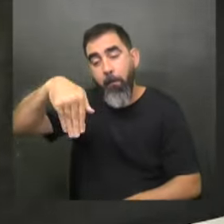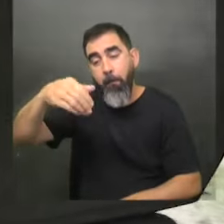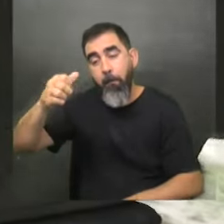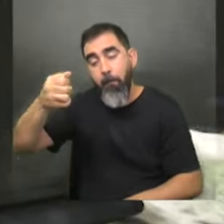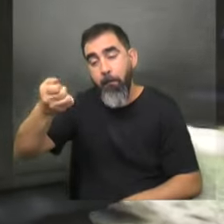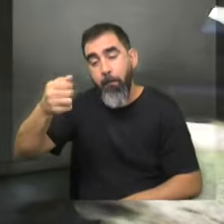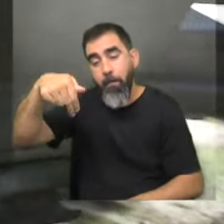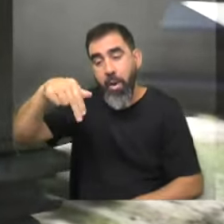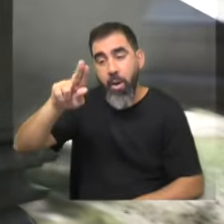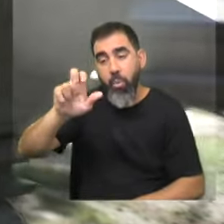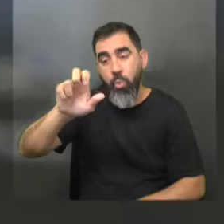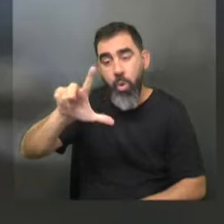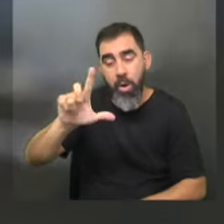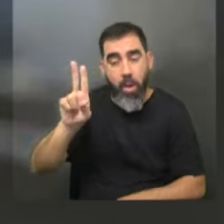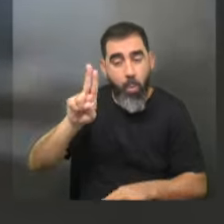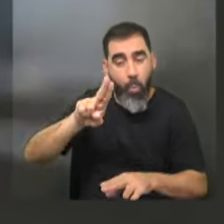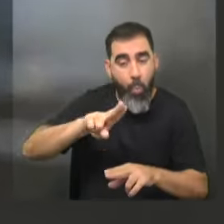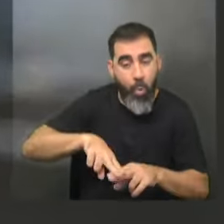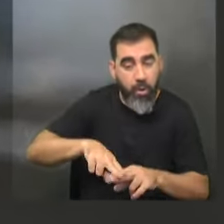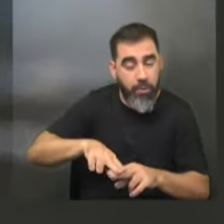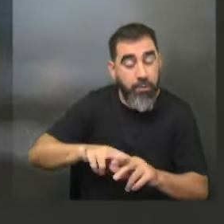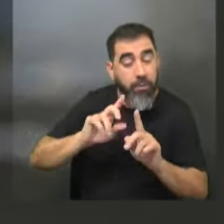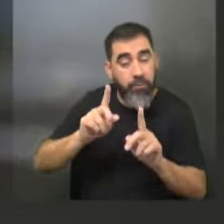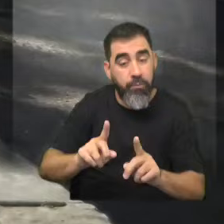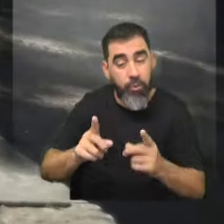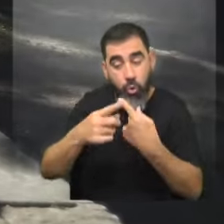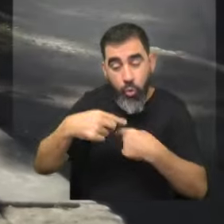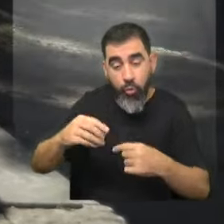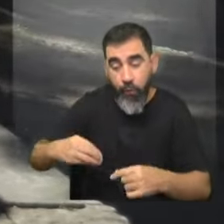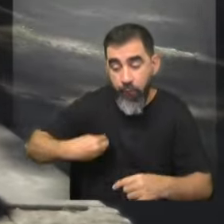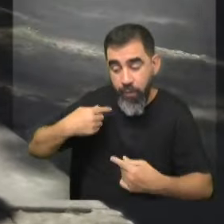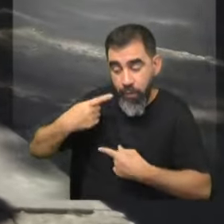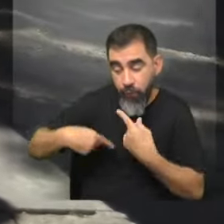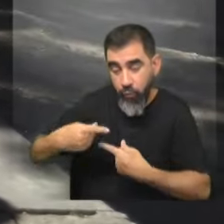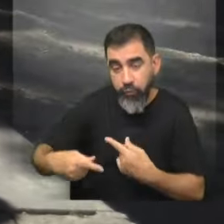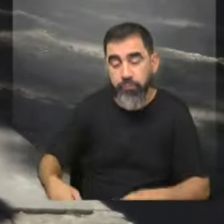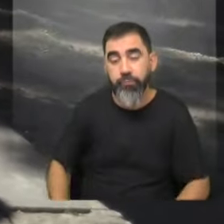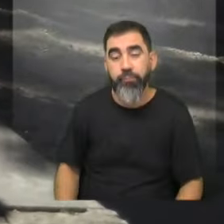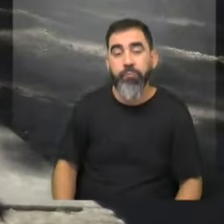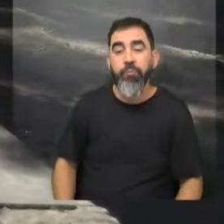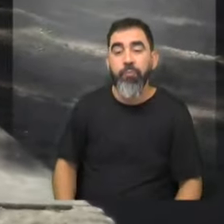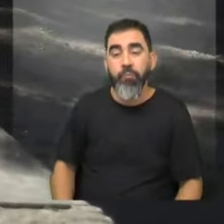que nos aleja desde la muerte a poder apostar a nosotros que seguimos vivos.